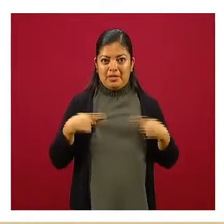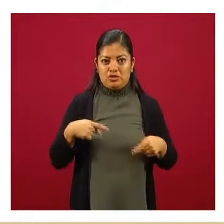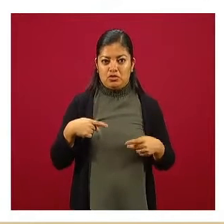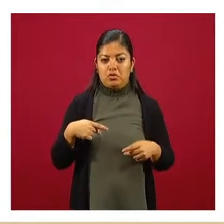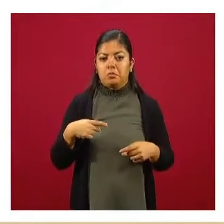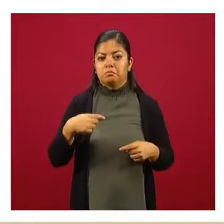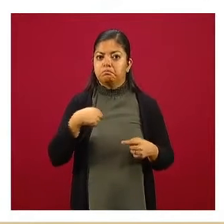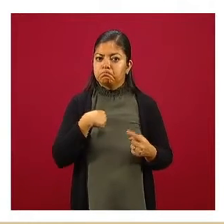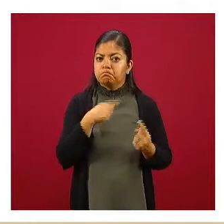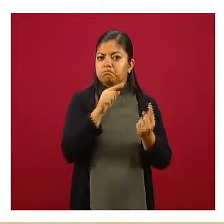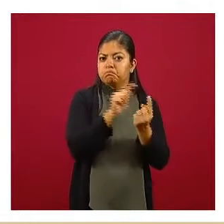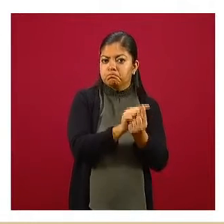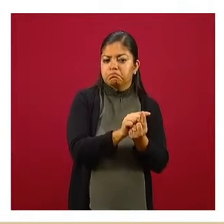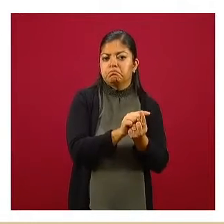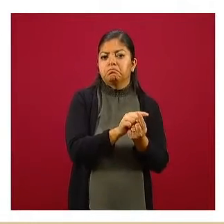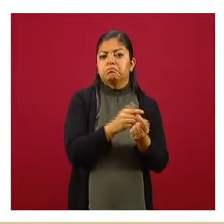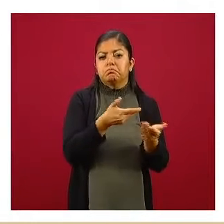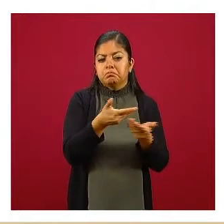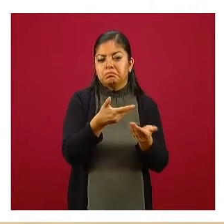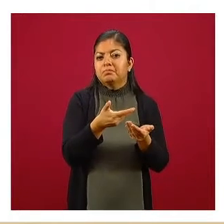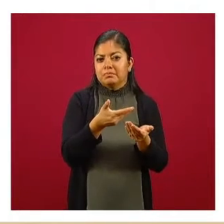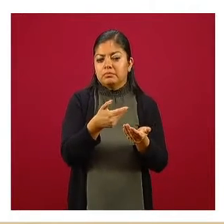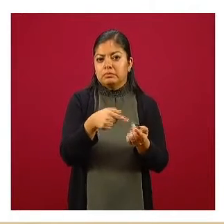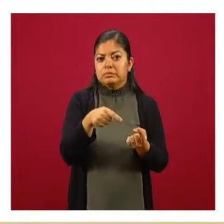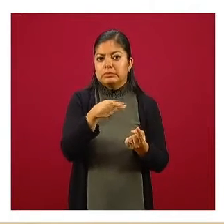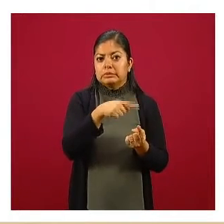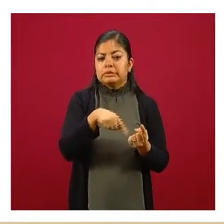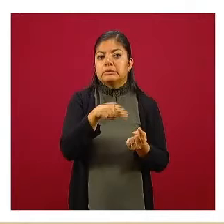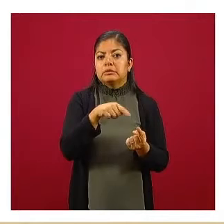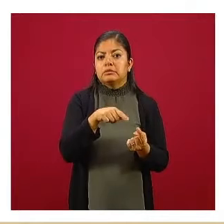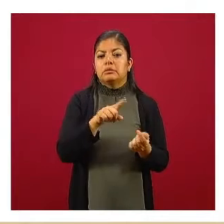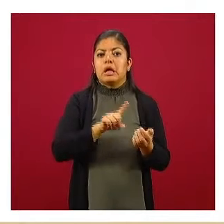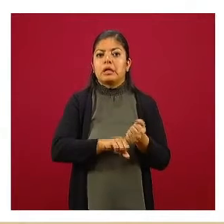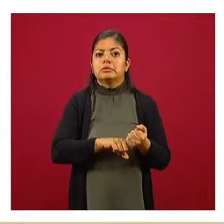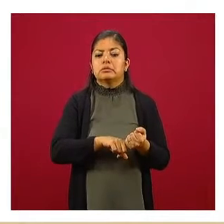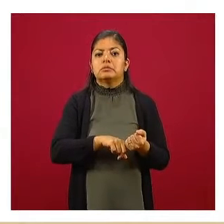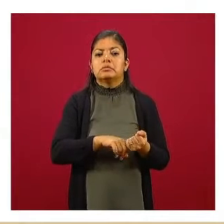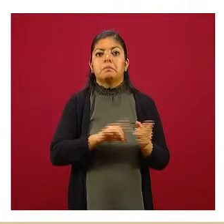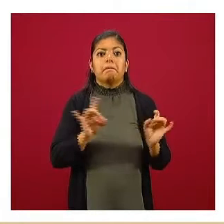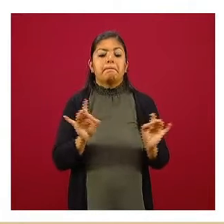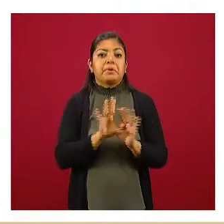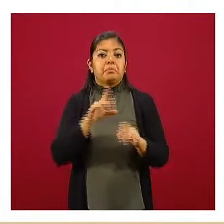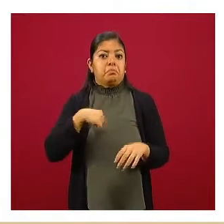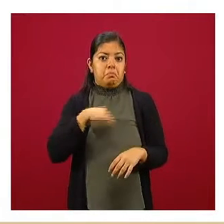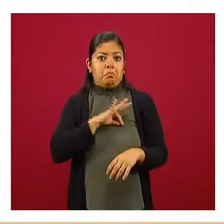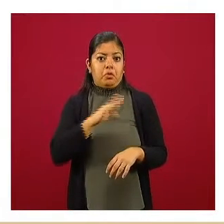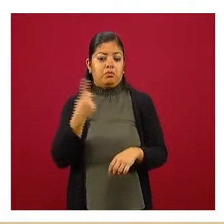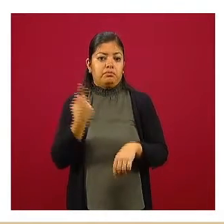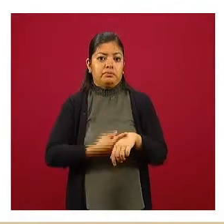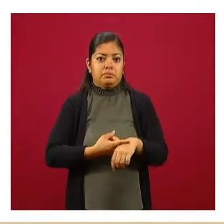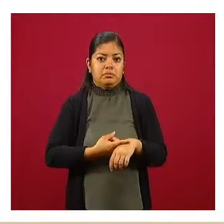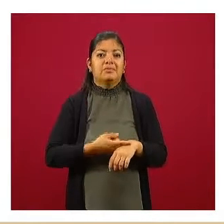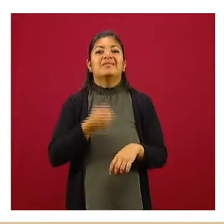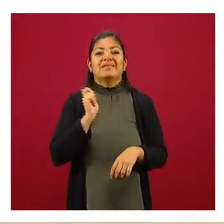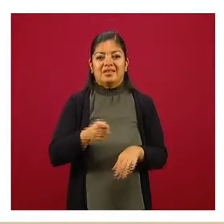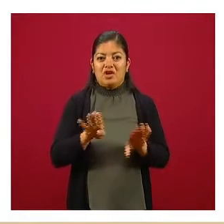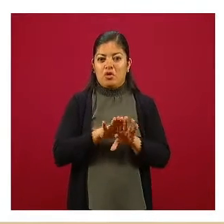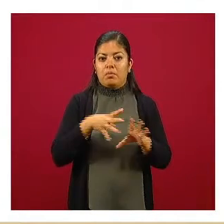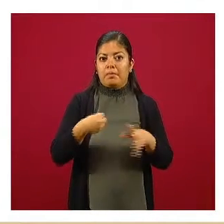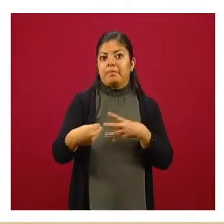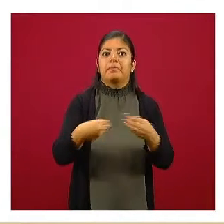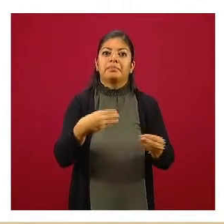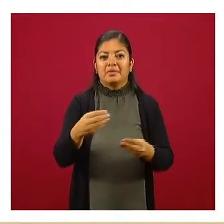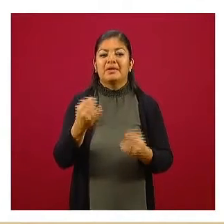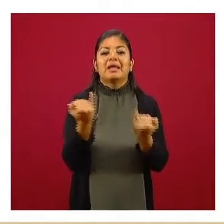interactuamos inicialmente seamos todas y todos susceptibles a una enfermedad. Es el caso de una epidemia de enfermedad emergente